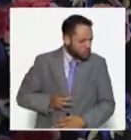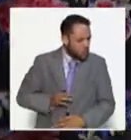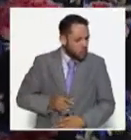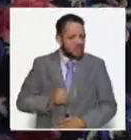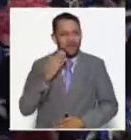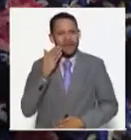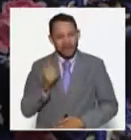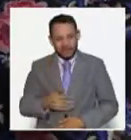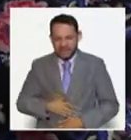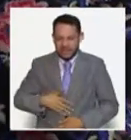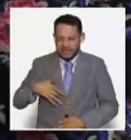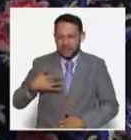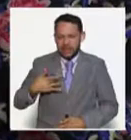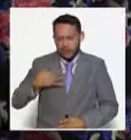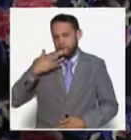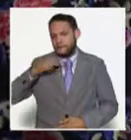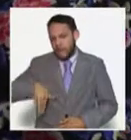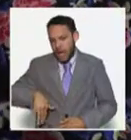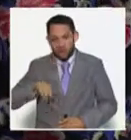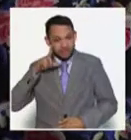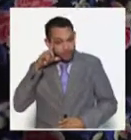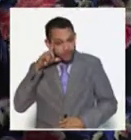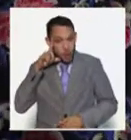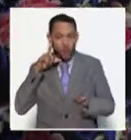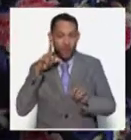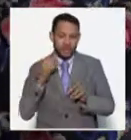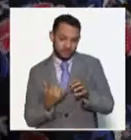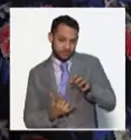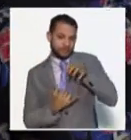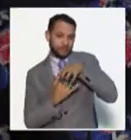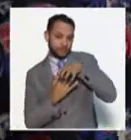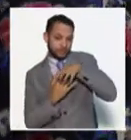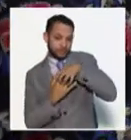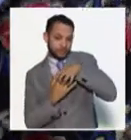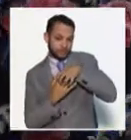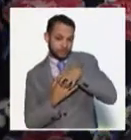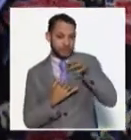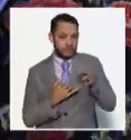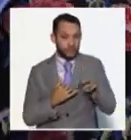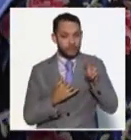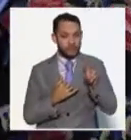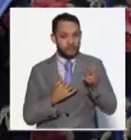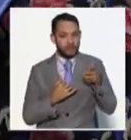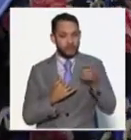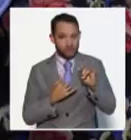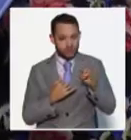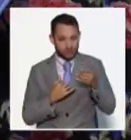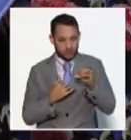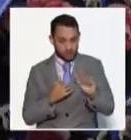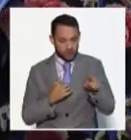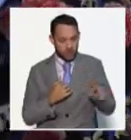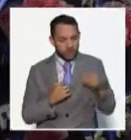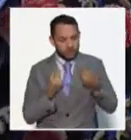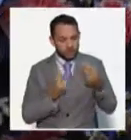señoras que no va a estar asociado pues prácticamente a la vagina sino a la vejiga dios por esto es importante que cuando tenemos un dolor bajito pues realmente